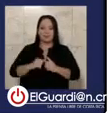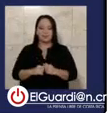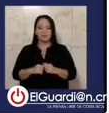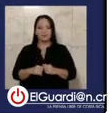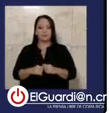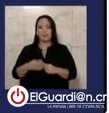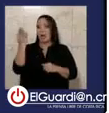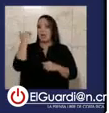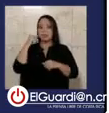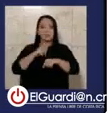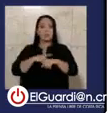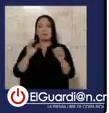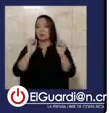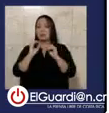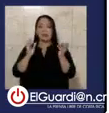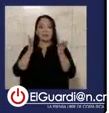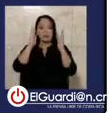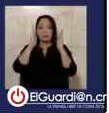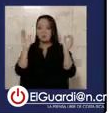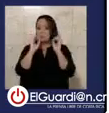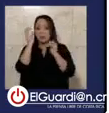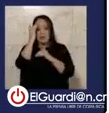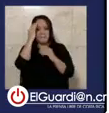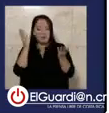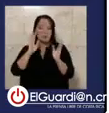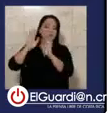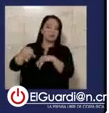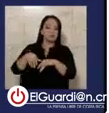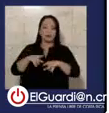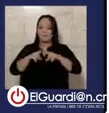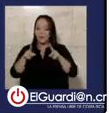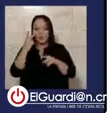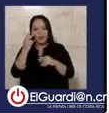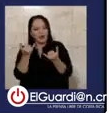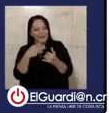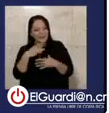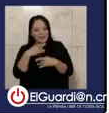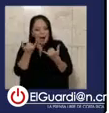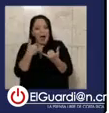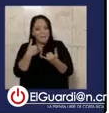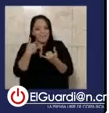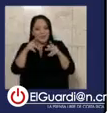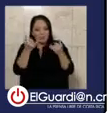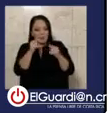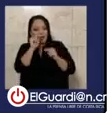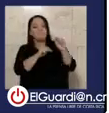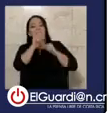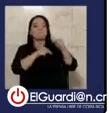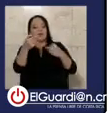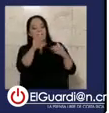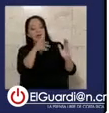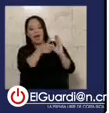ese momento a nadie le preocupó. Quienes hoy critican al proyecto de escáneres en esa misma época